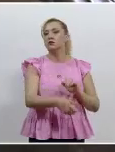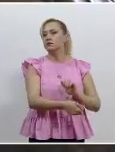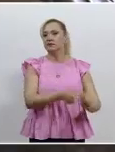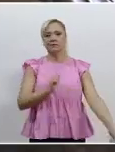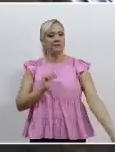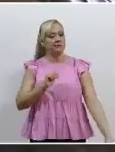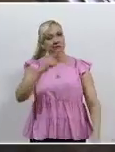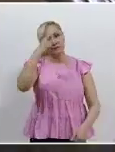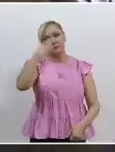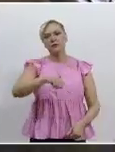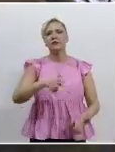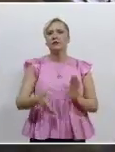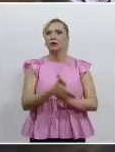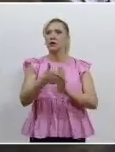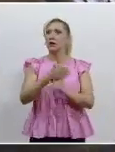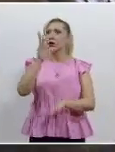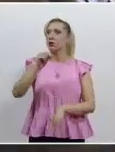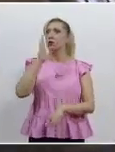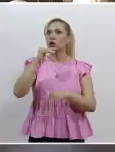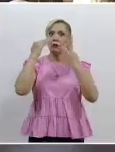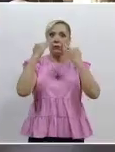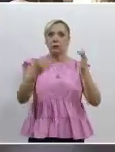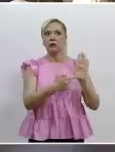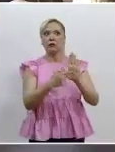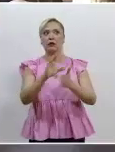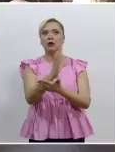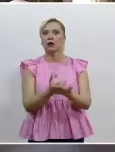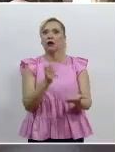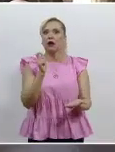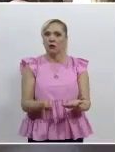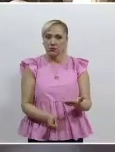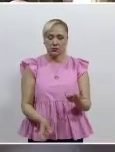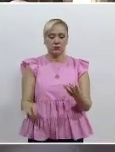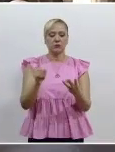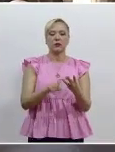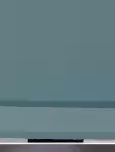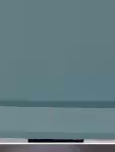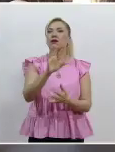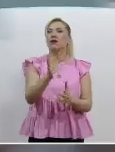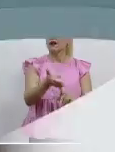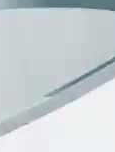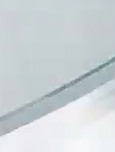de la información de obras públicas y en materia de desaparición forzada, entre otras.